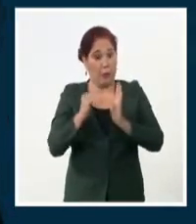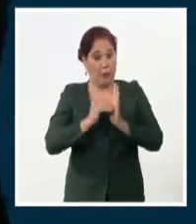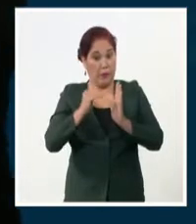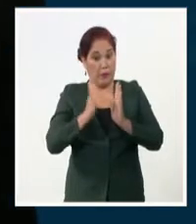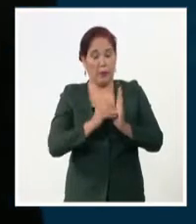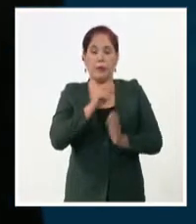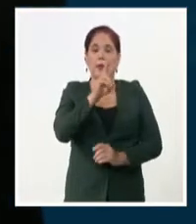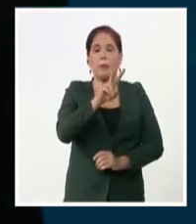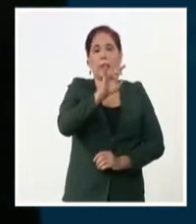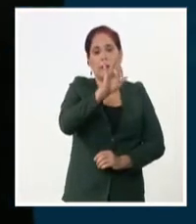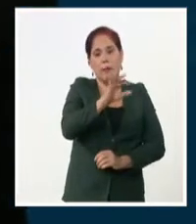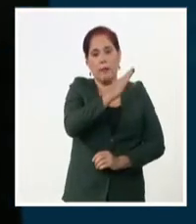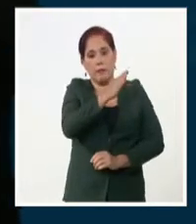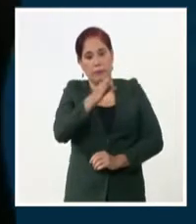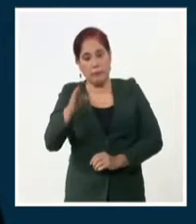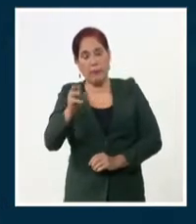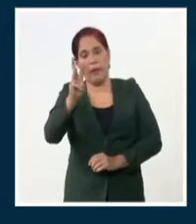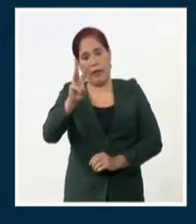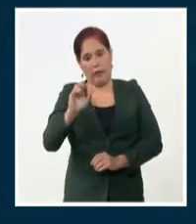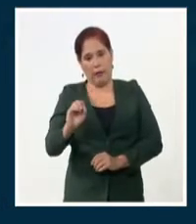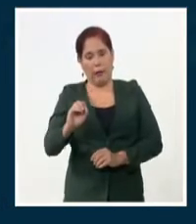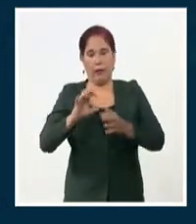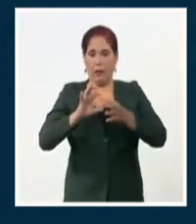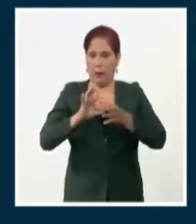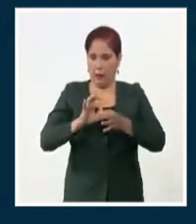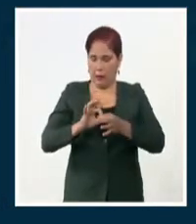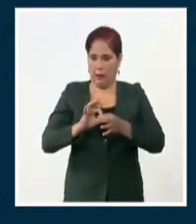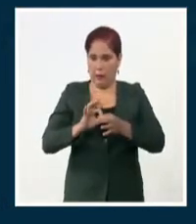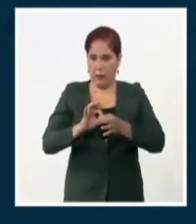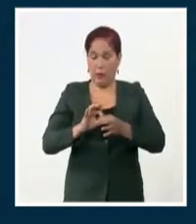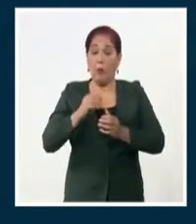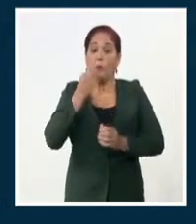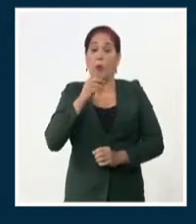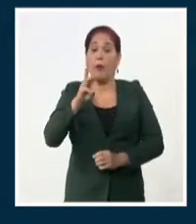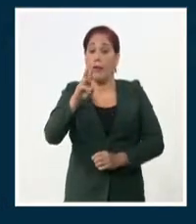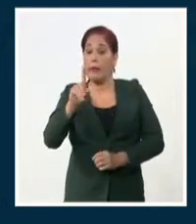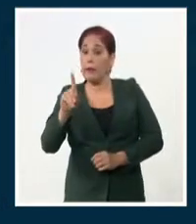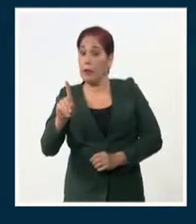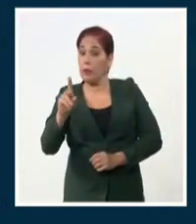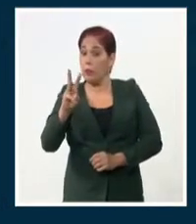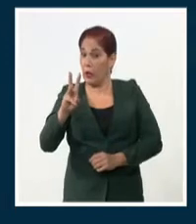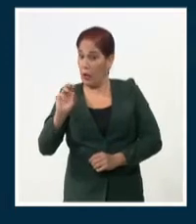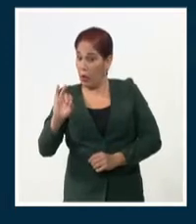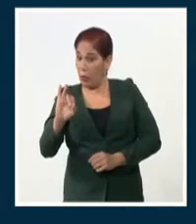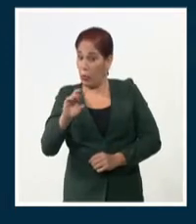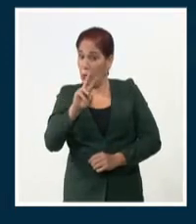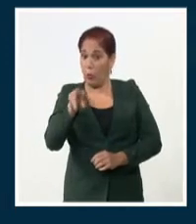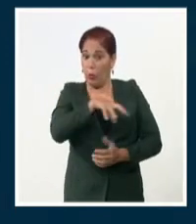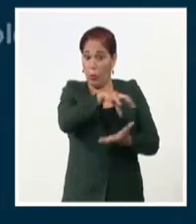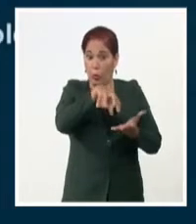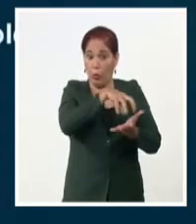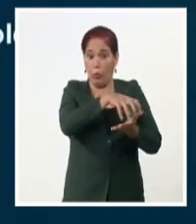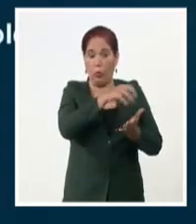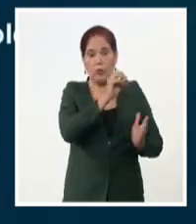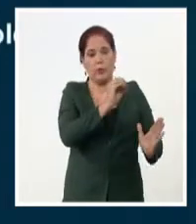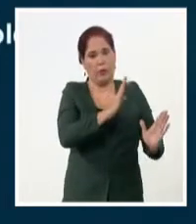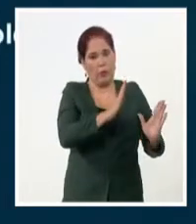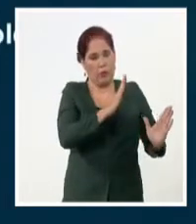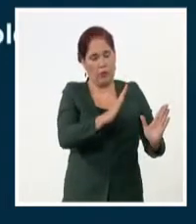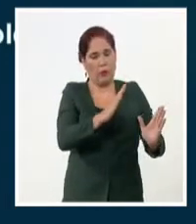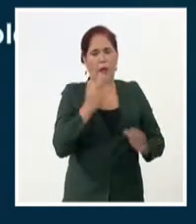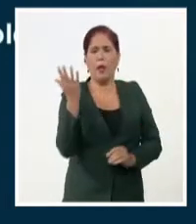de 27 y hasta 30 grados Celsius, llegará a 31 y 32 grados en la porción suroriental. Los vientos